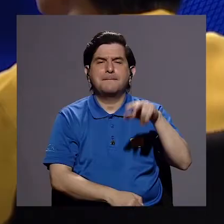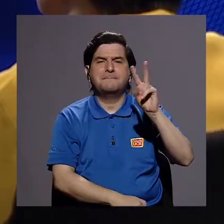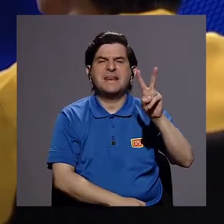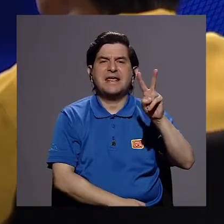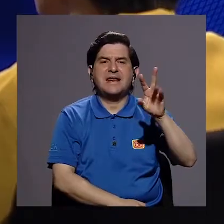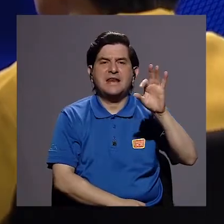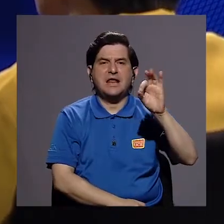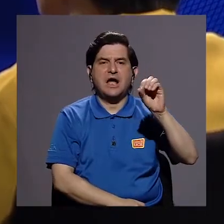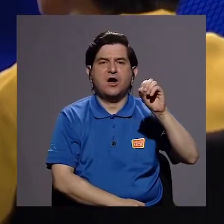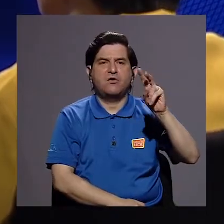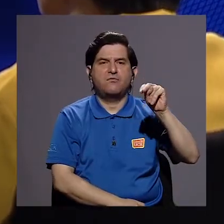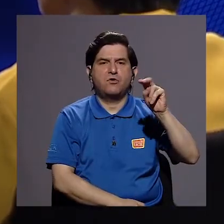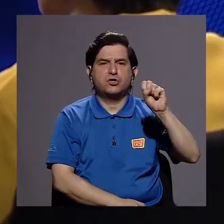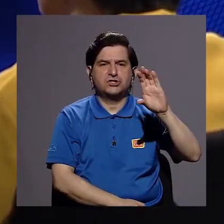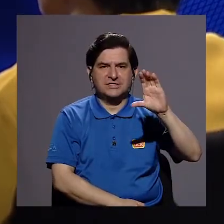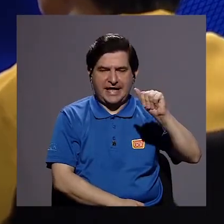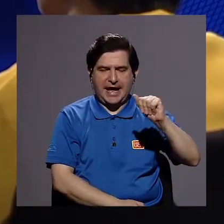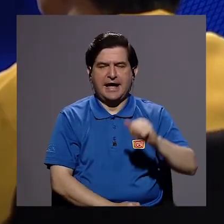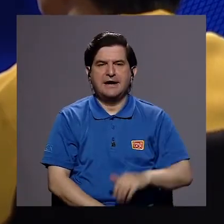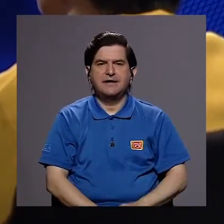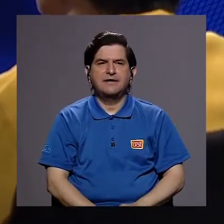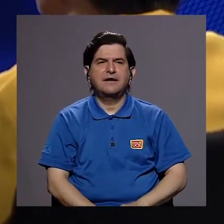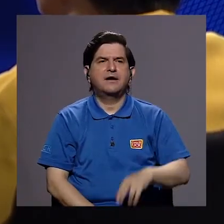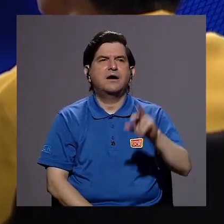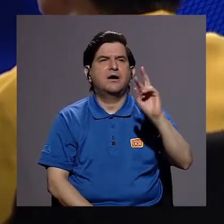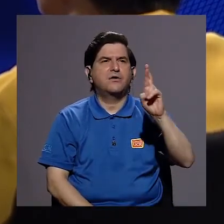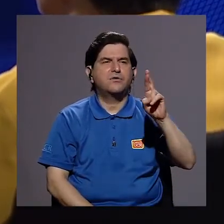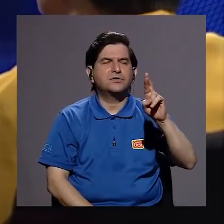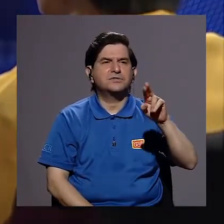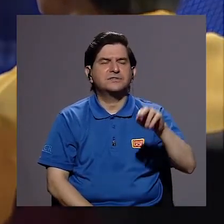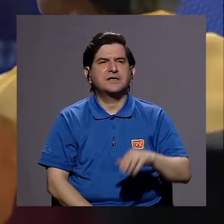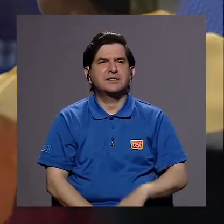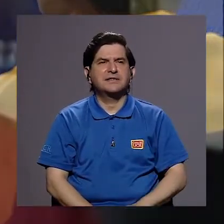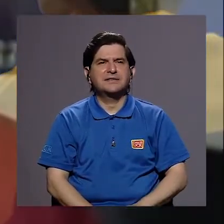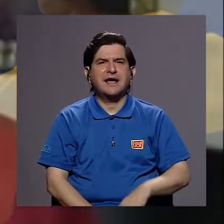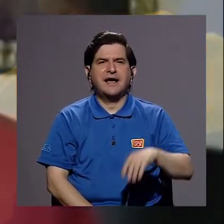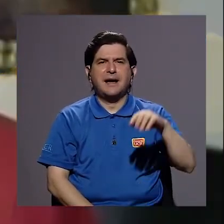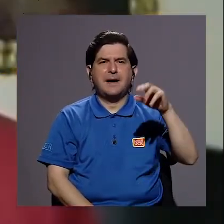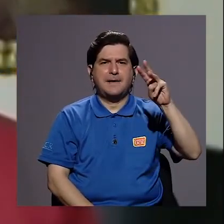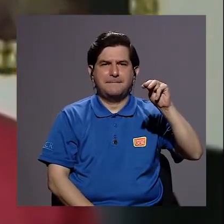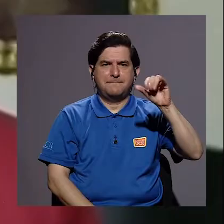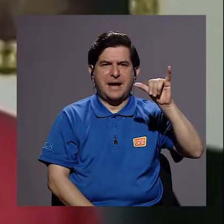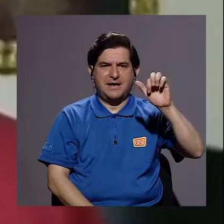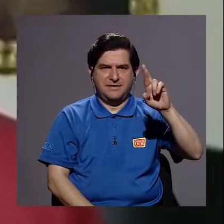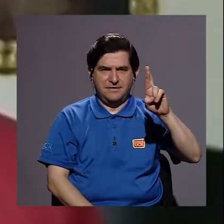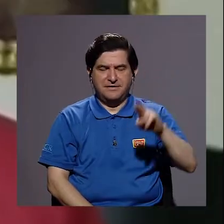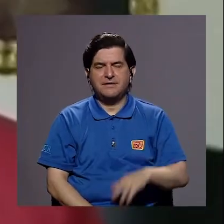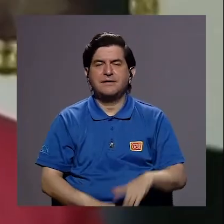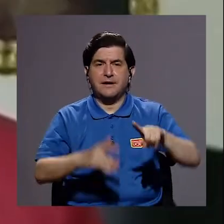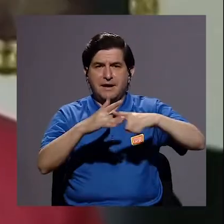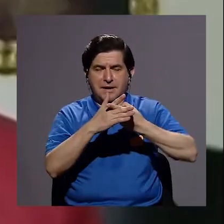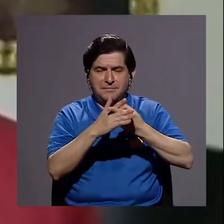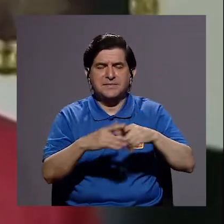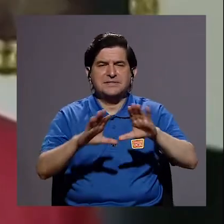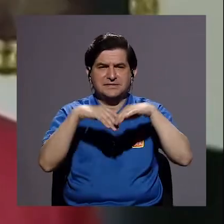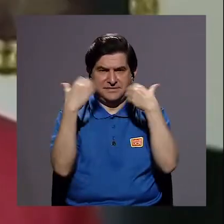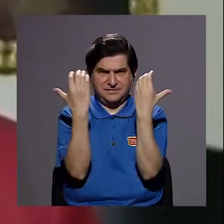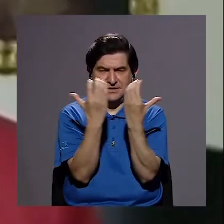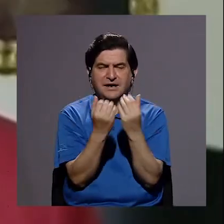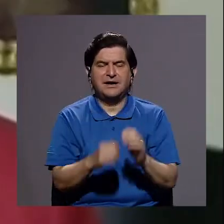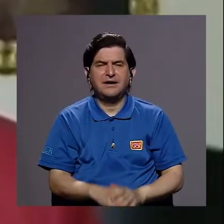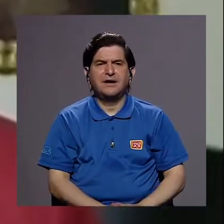doña Virginia Fonseca de Anglin, estaba doña Rosita Gierstein, estaba empezando a dar